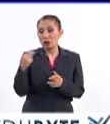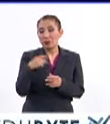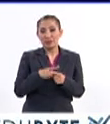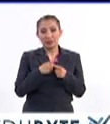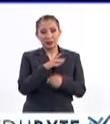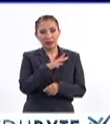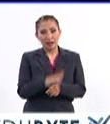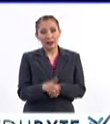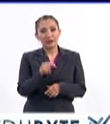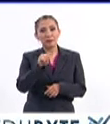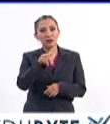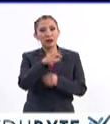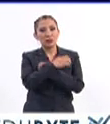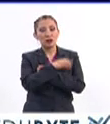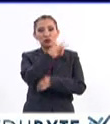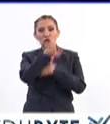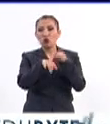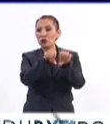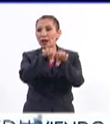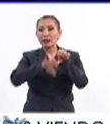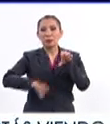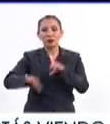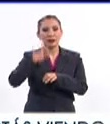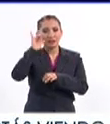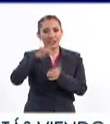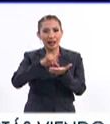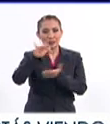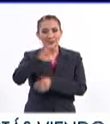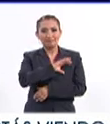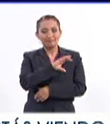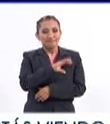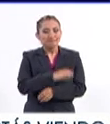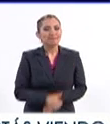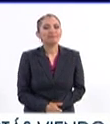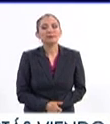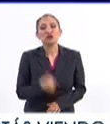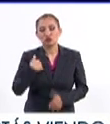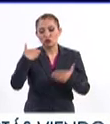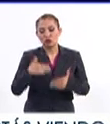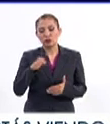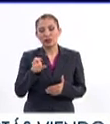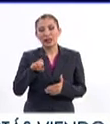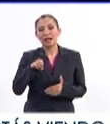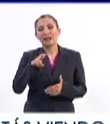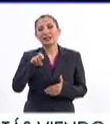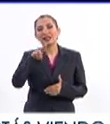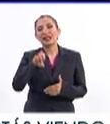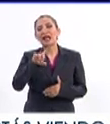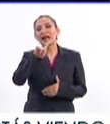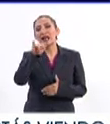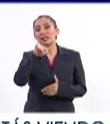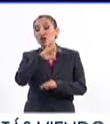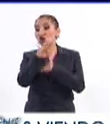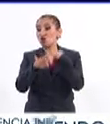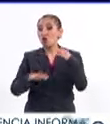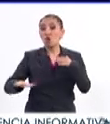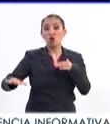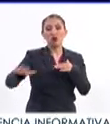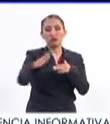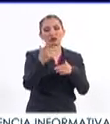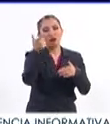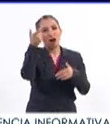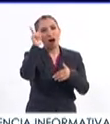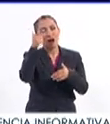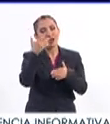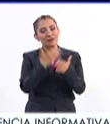la Dirección General de Televisión Educativa, de todo este equipo de trabajo, Gris, muchas gracias. Yo soy Enrique Lascano y en nombre de todos ellos, le